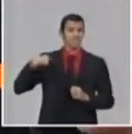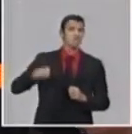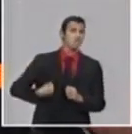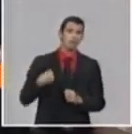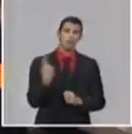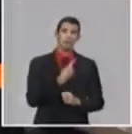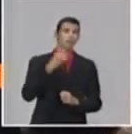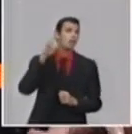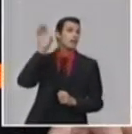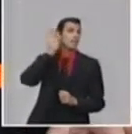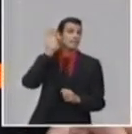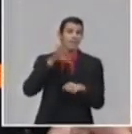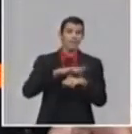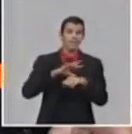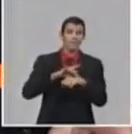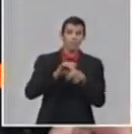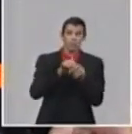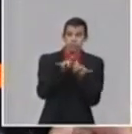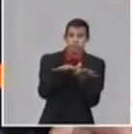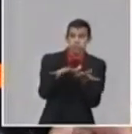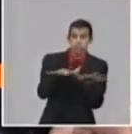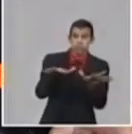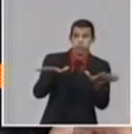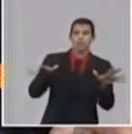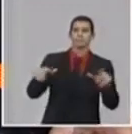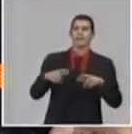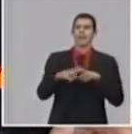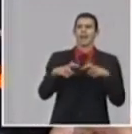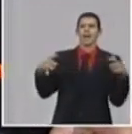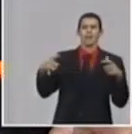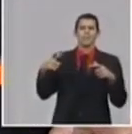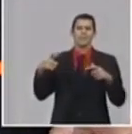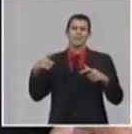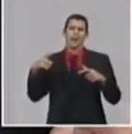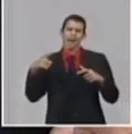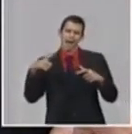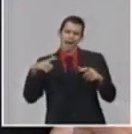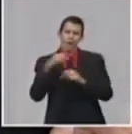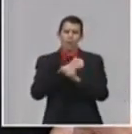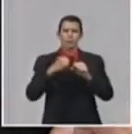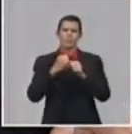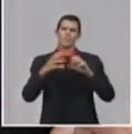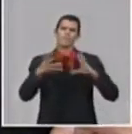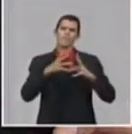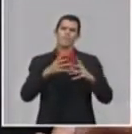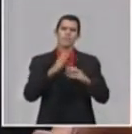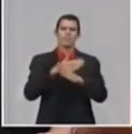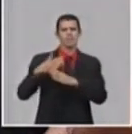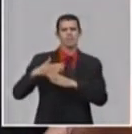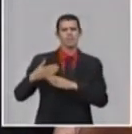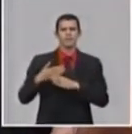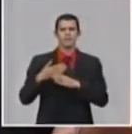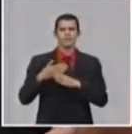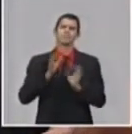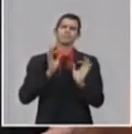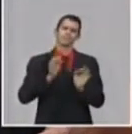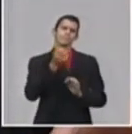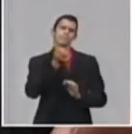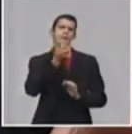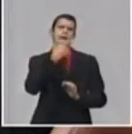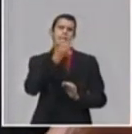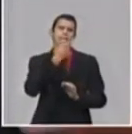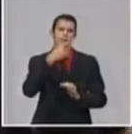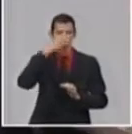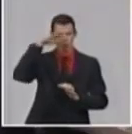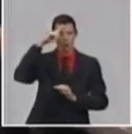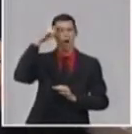noticia se propagó bastante de que uno de los productos seleccionados en el protocolo fue precisamente el interferón, uno de los primeros productos